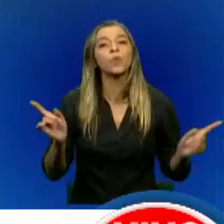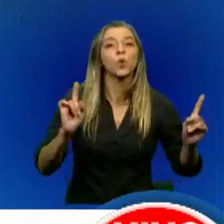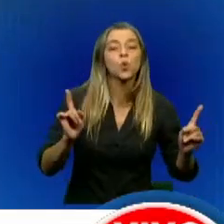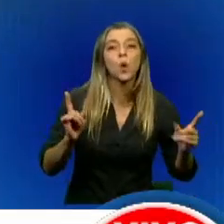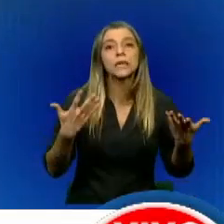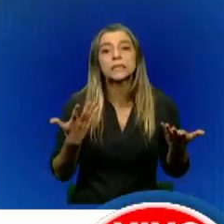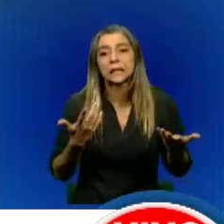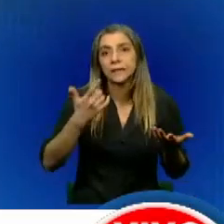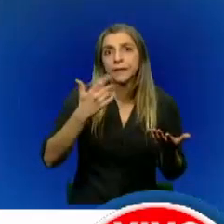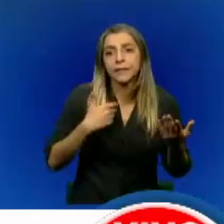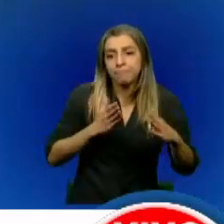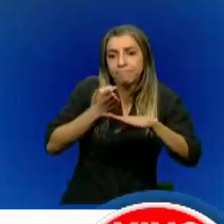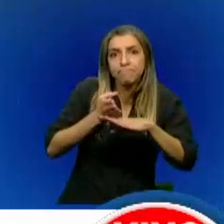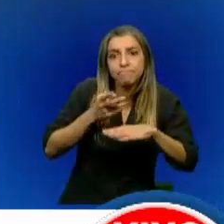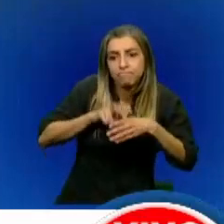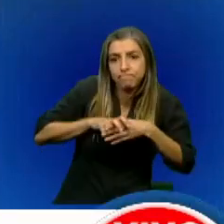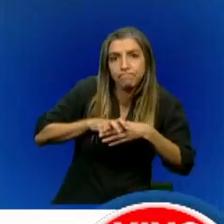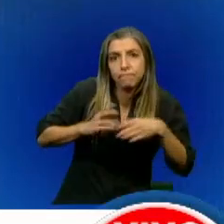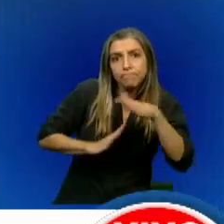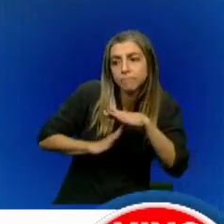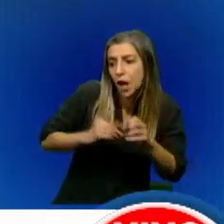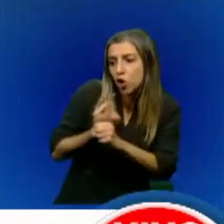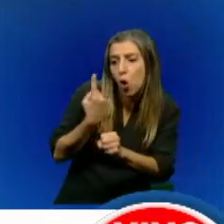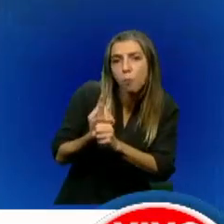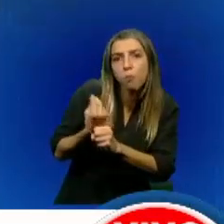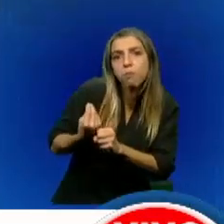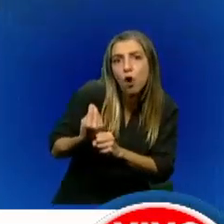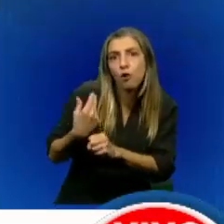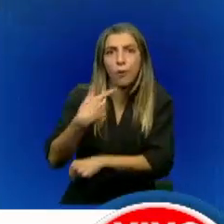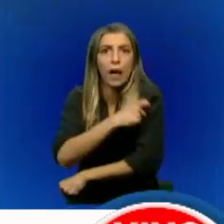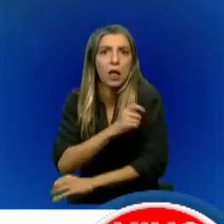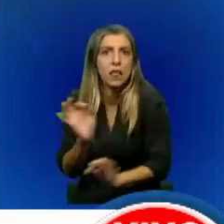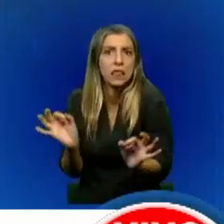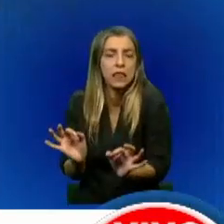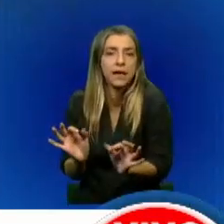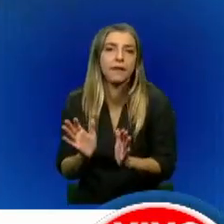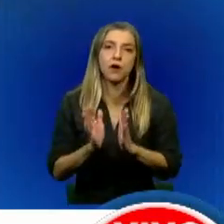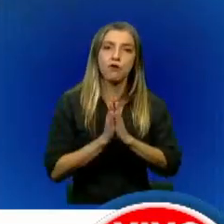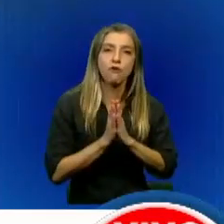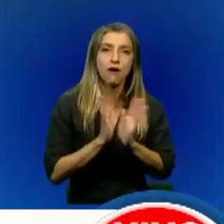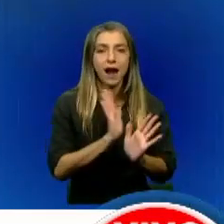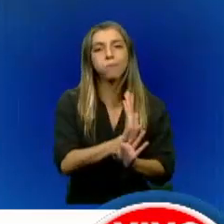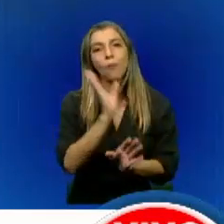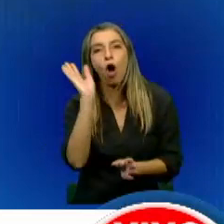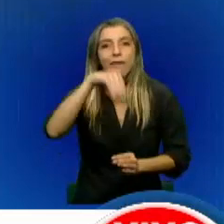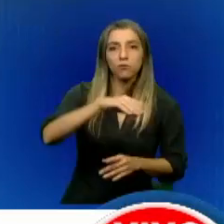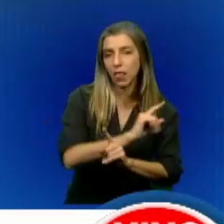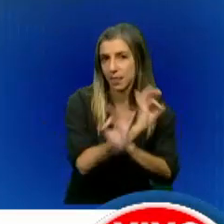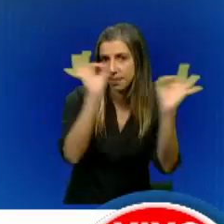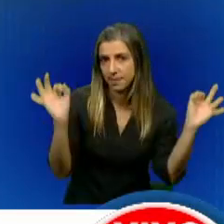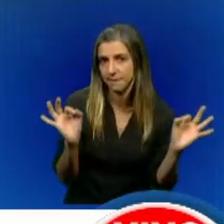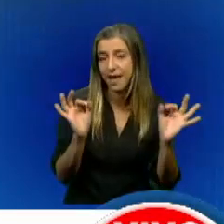cumplir tan alta carga pública por no tener acceso a la vacuna. Y eso tiene que empezar a organizarse desde